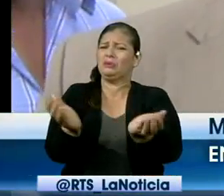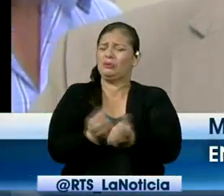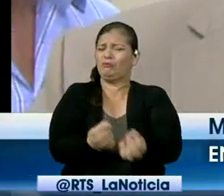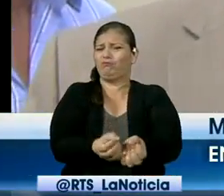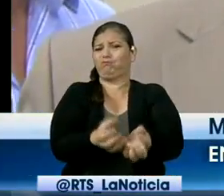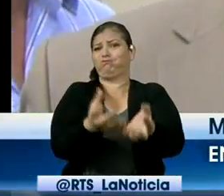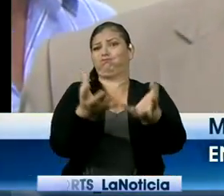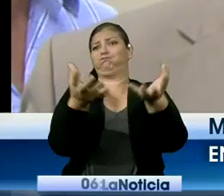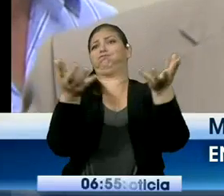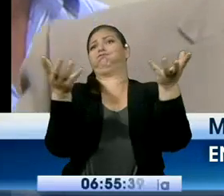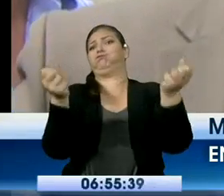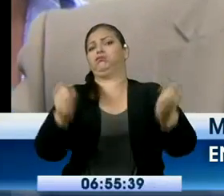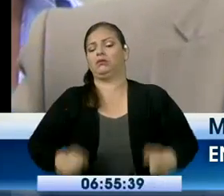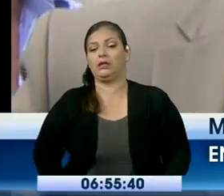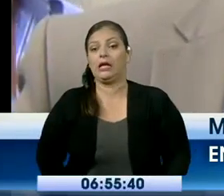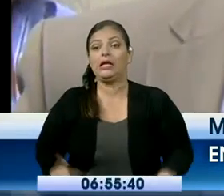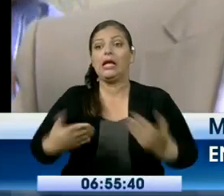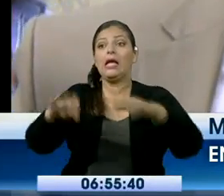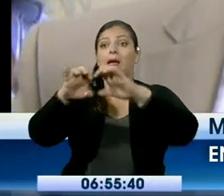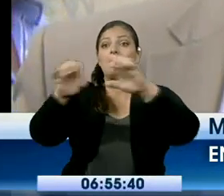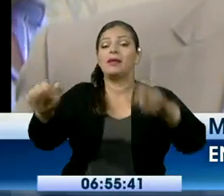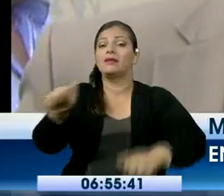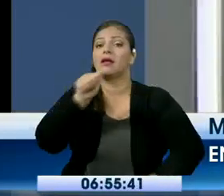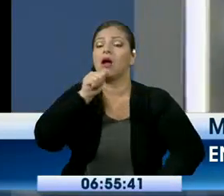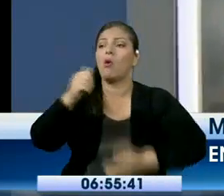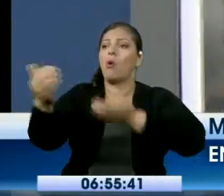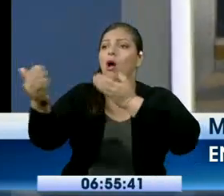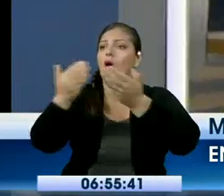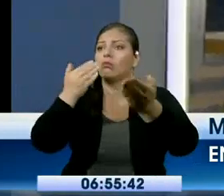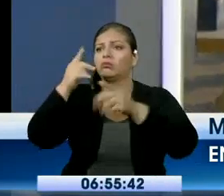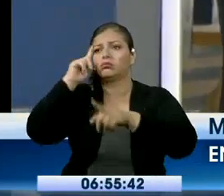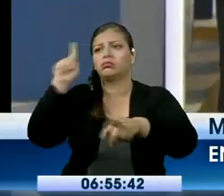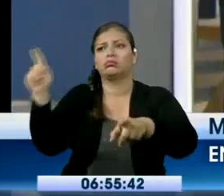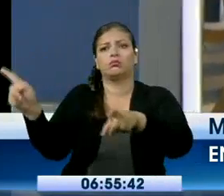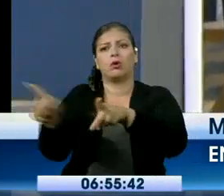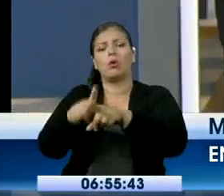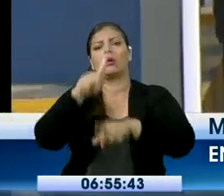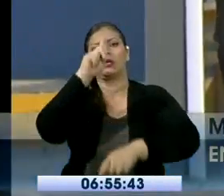mejoras, para que no termine de manera en errores. Informó Julio César Saona.